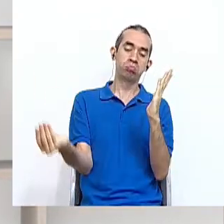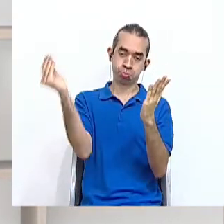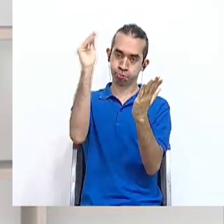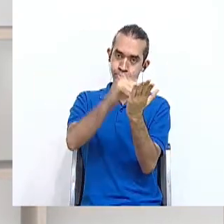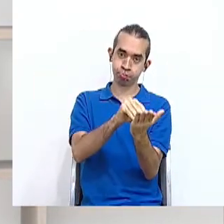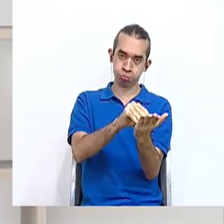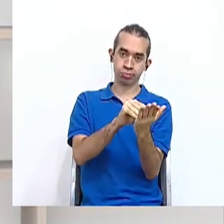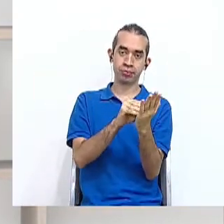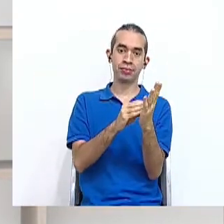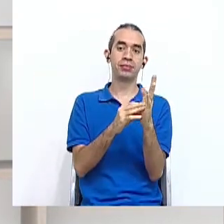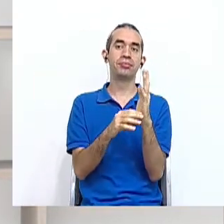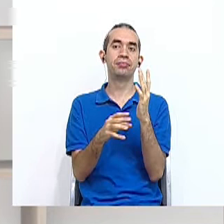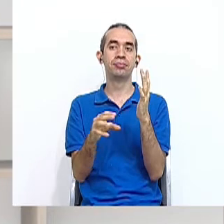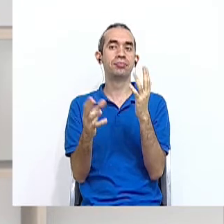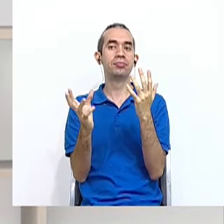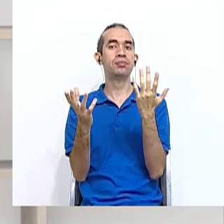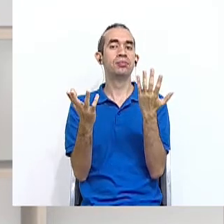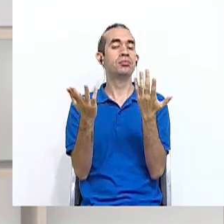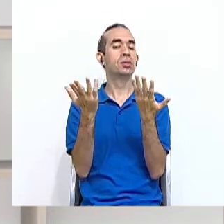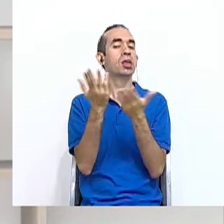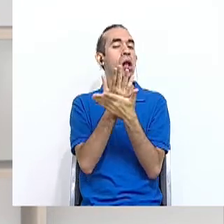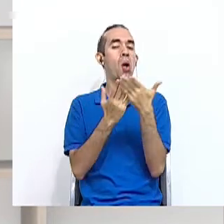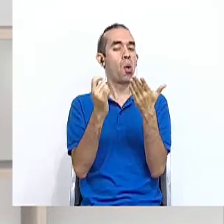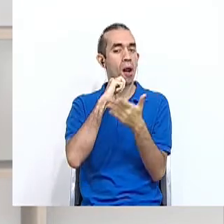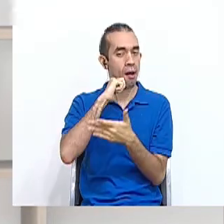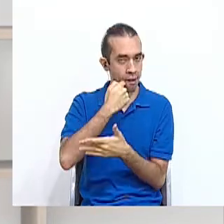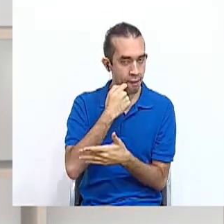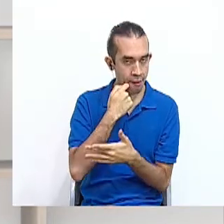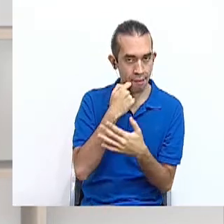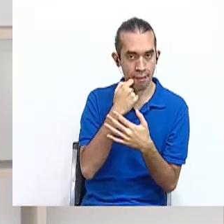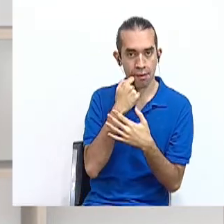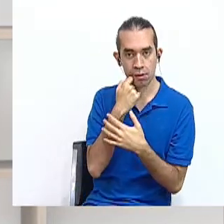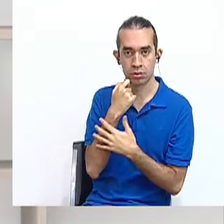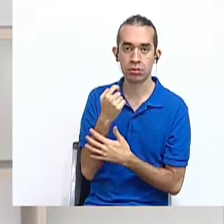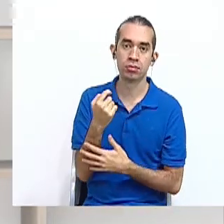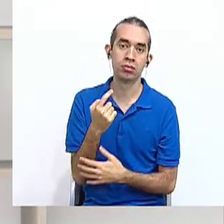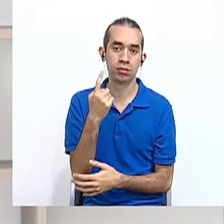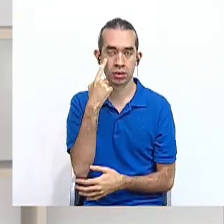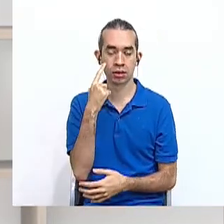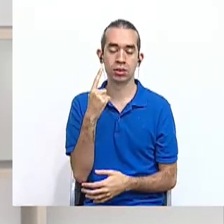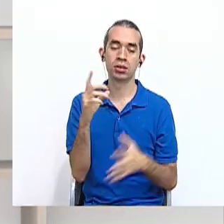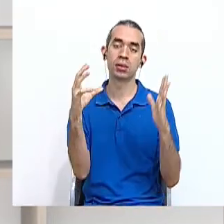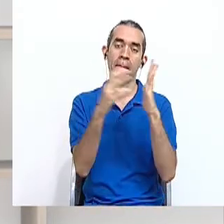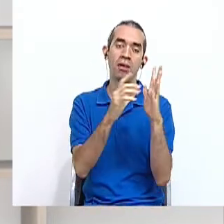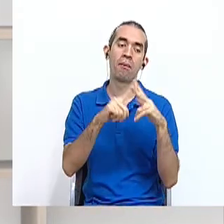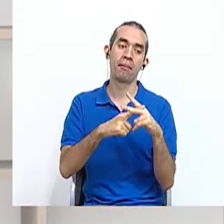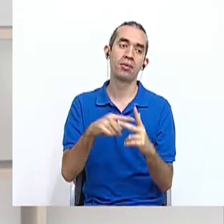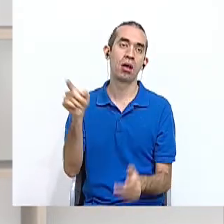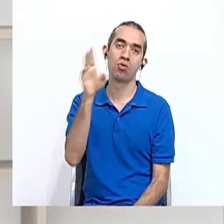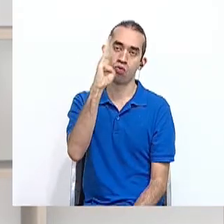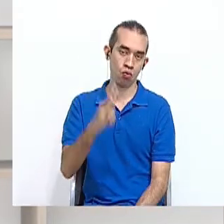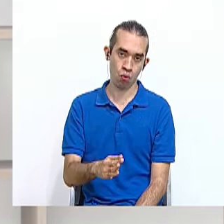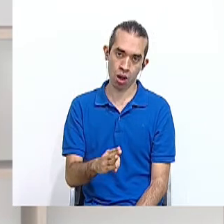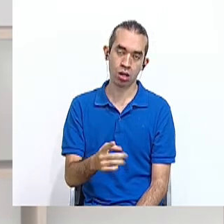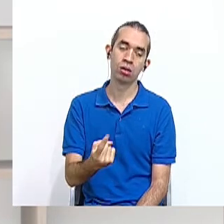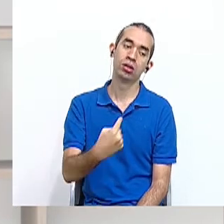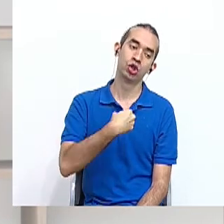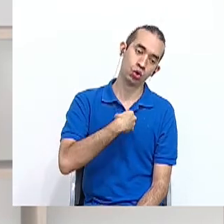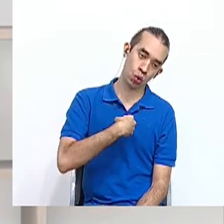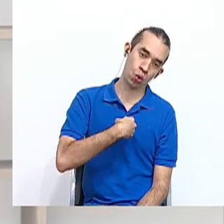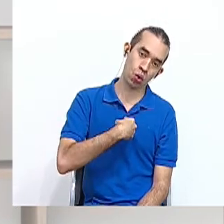voy a hablar del tema. Algunas claves. Nunca empezamos el párrafo diciendo